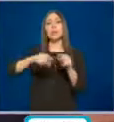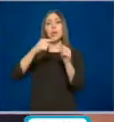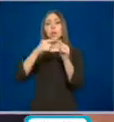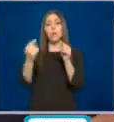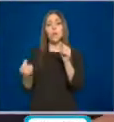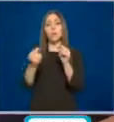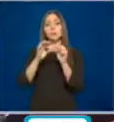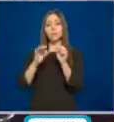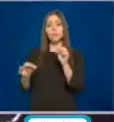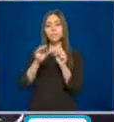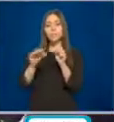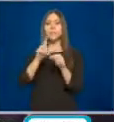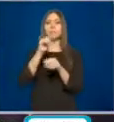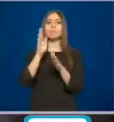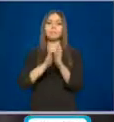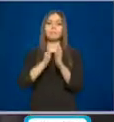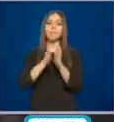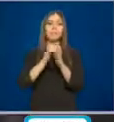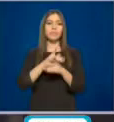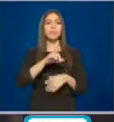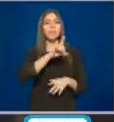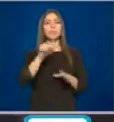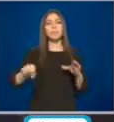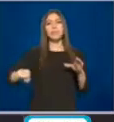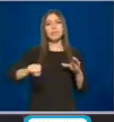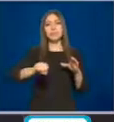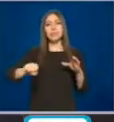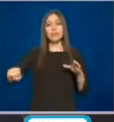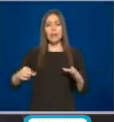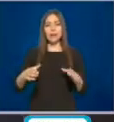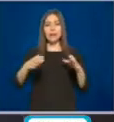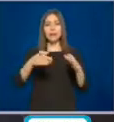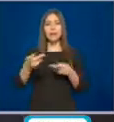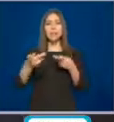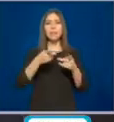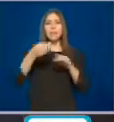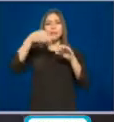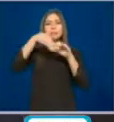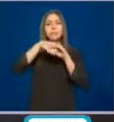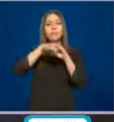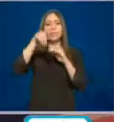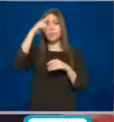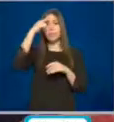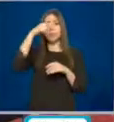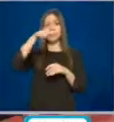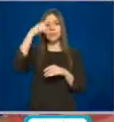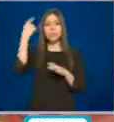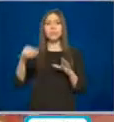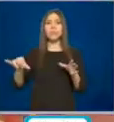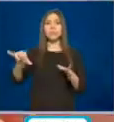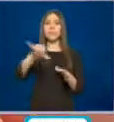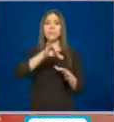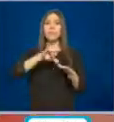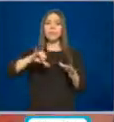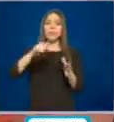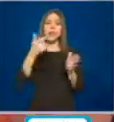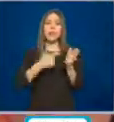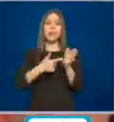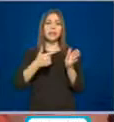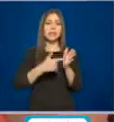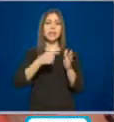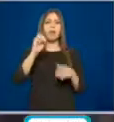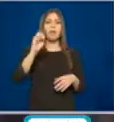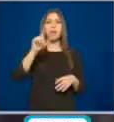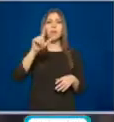Gaby. Perfecto. Ahora, en una sartén vamos preparando nuestro relleno. El relleno es muy básico, muy sencillo. Vertemos tantito aceite